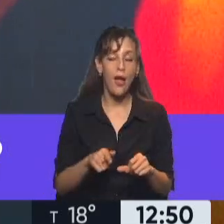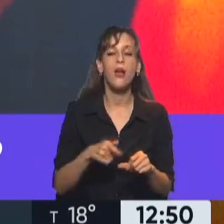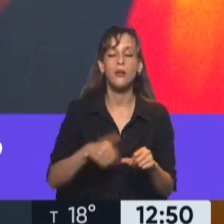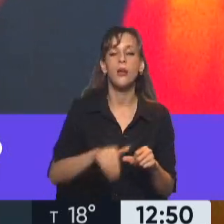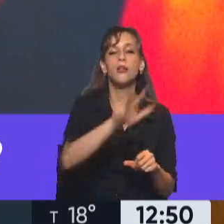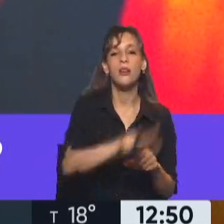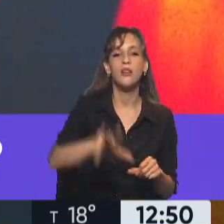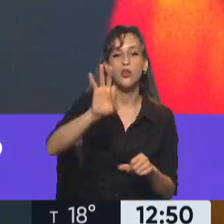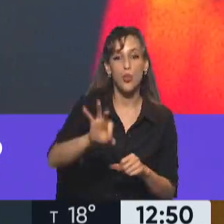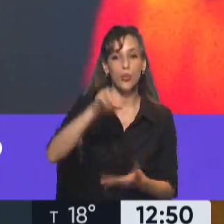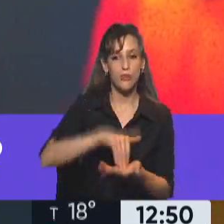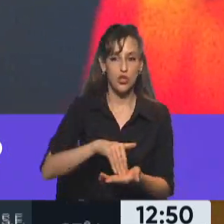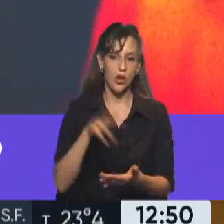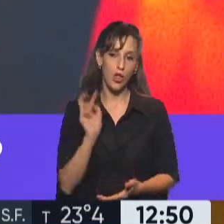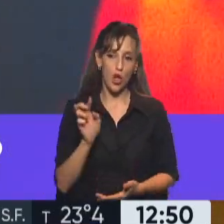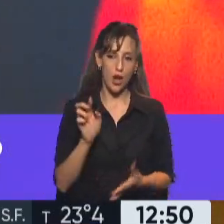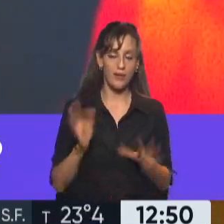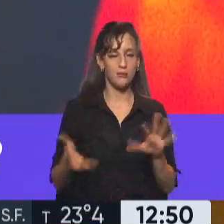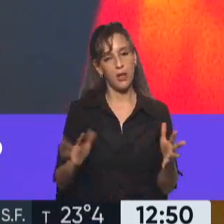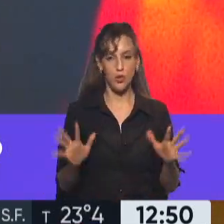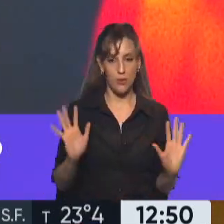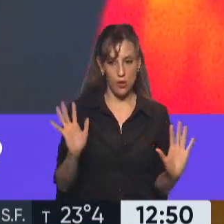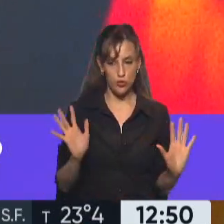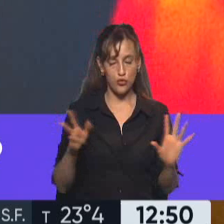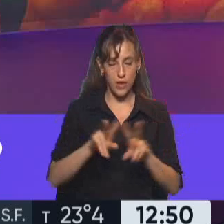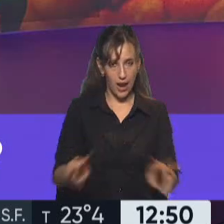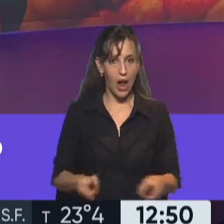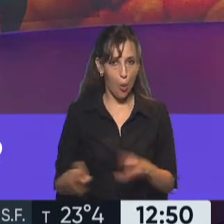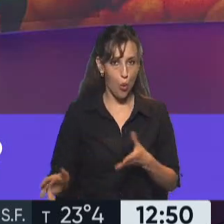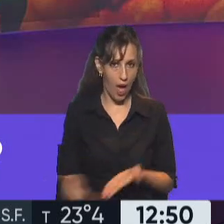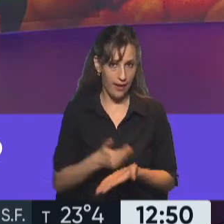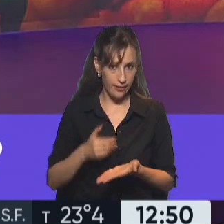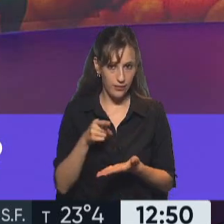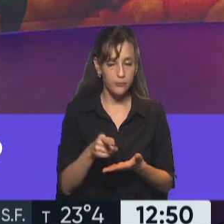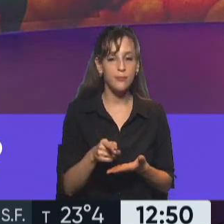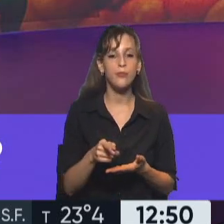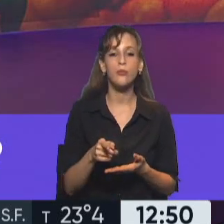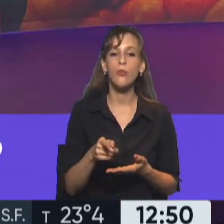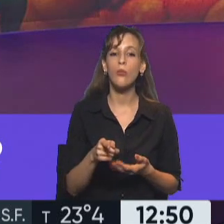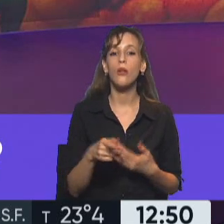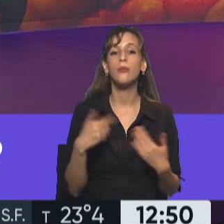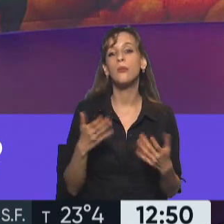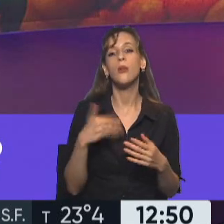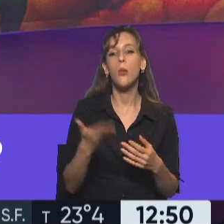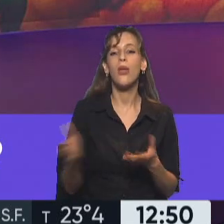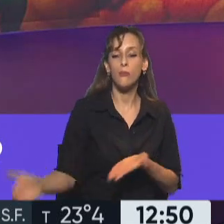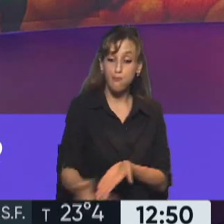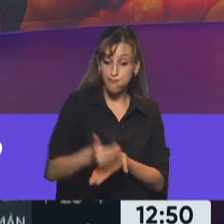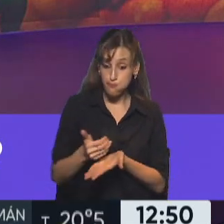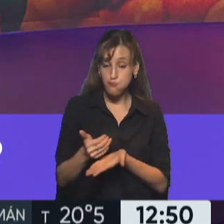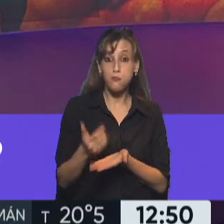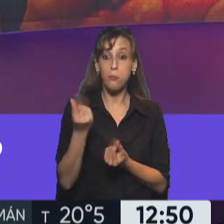de dólares, es un valor estimado, ¿no?, que se podría recaudar, y tendrían un uso cruzado. Saco de acá y pongo de